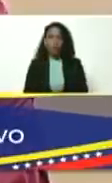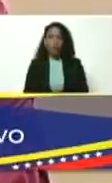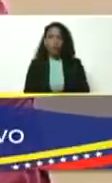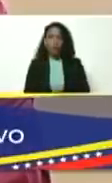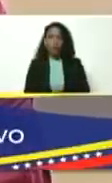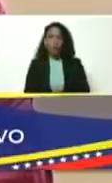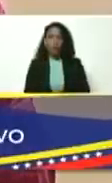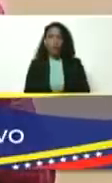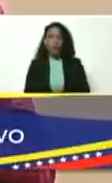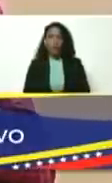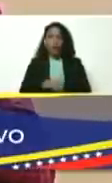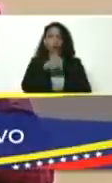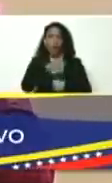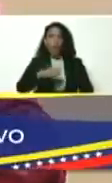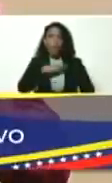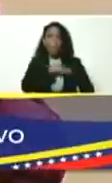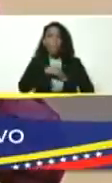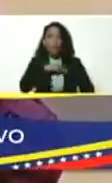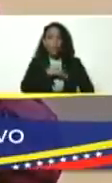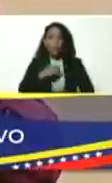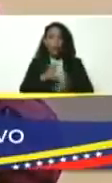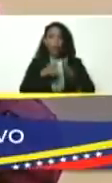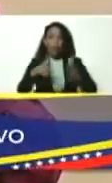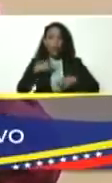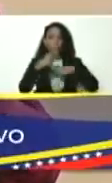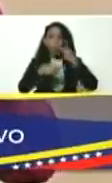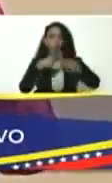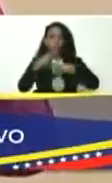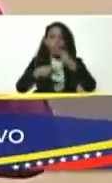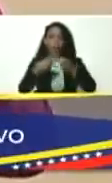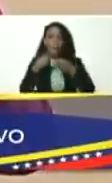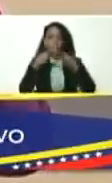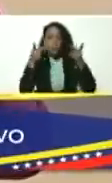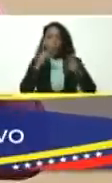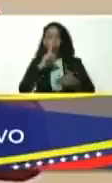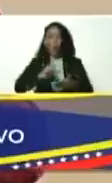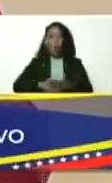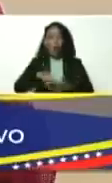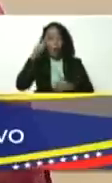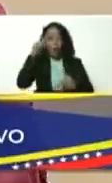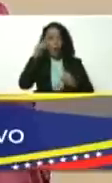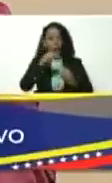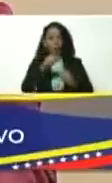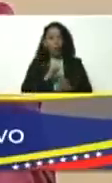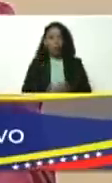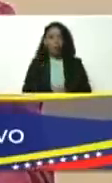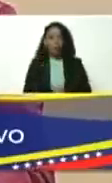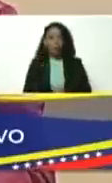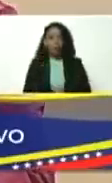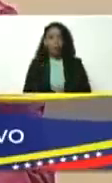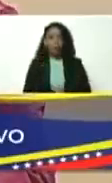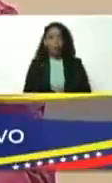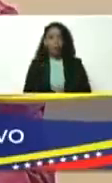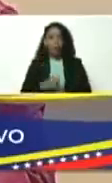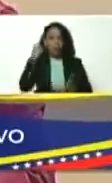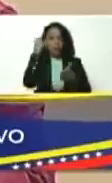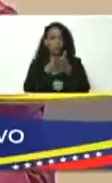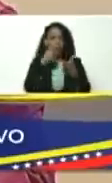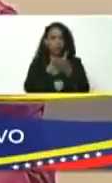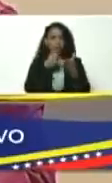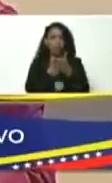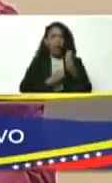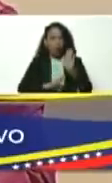y que cada misión y gran misión cada política pública cumpla su objetivo en la lucha por la